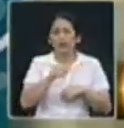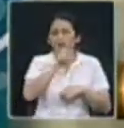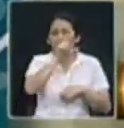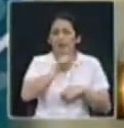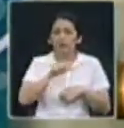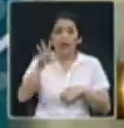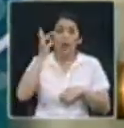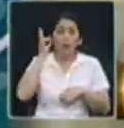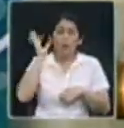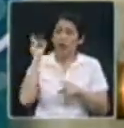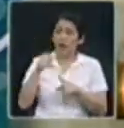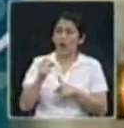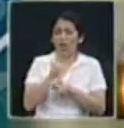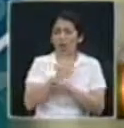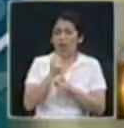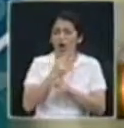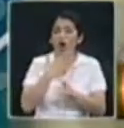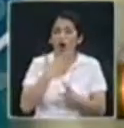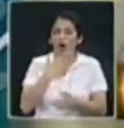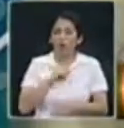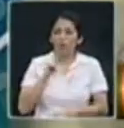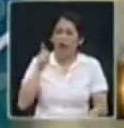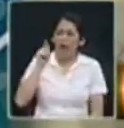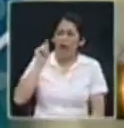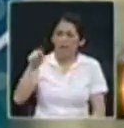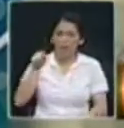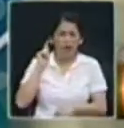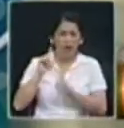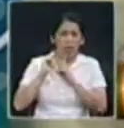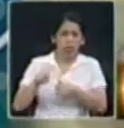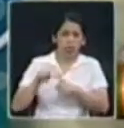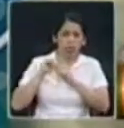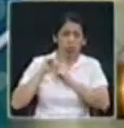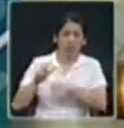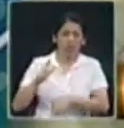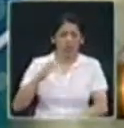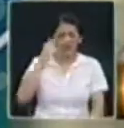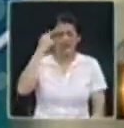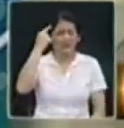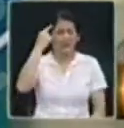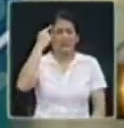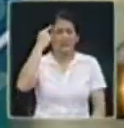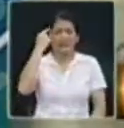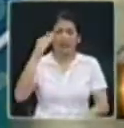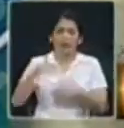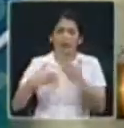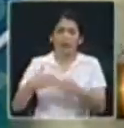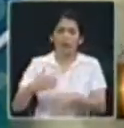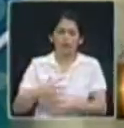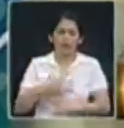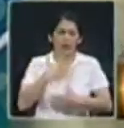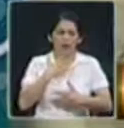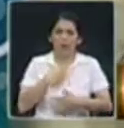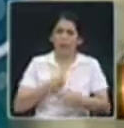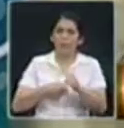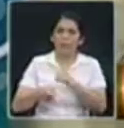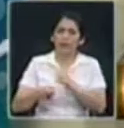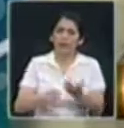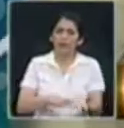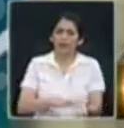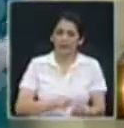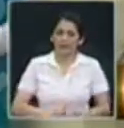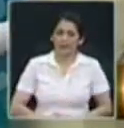y mire usted, llevó al femicidio. Estudios concretos de cuáles son aquellas razones por las que están